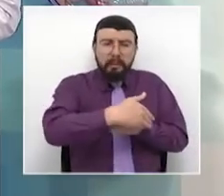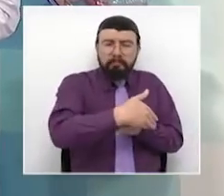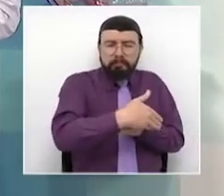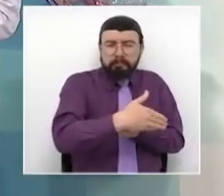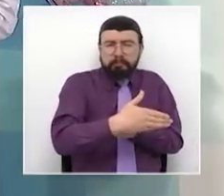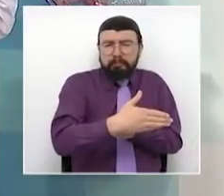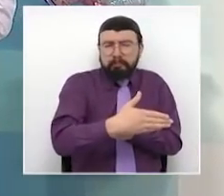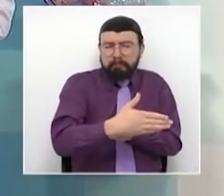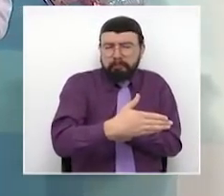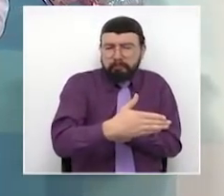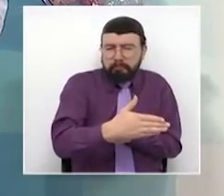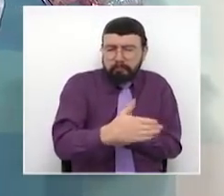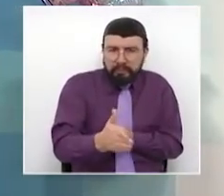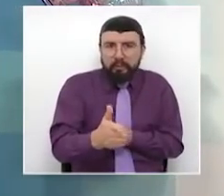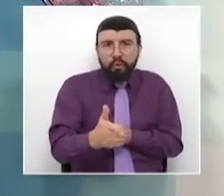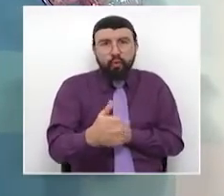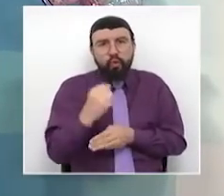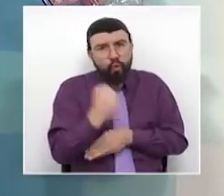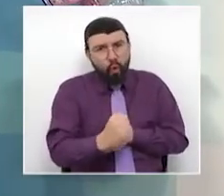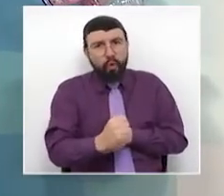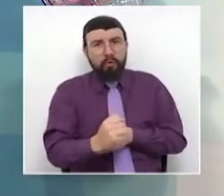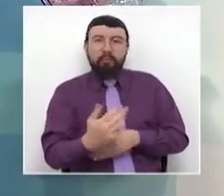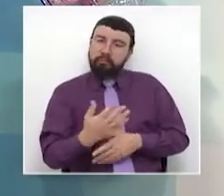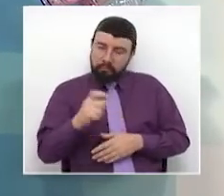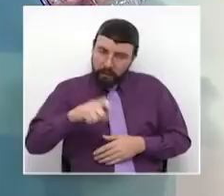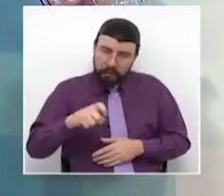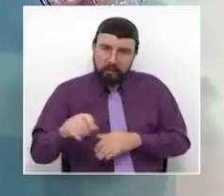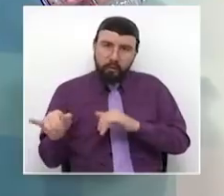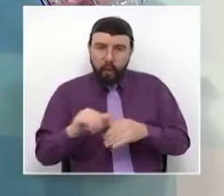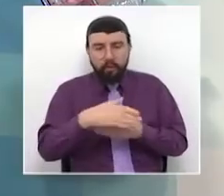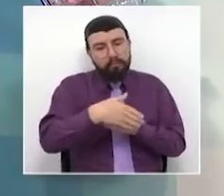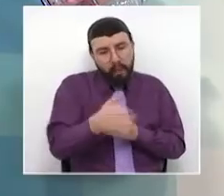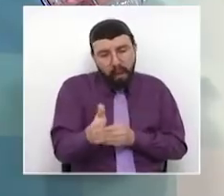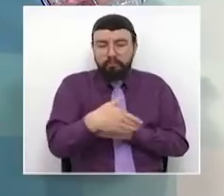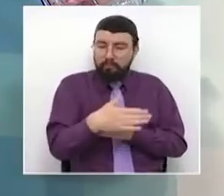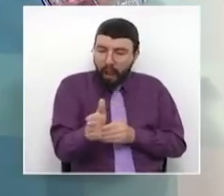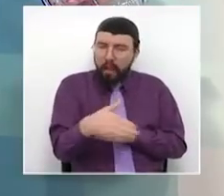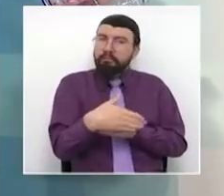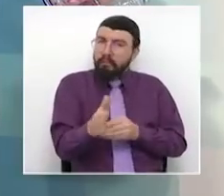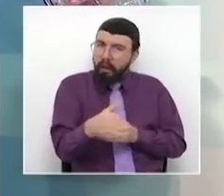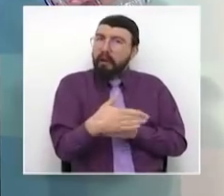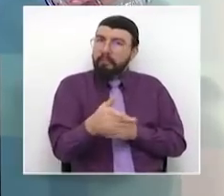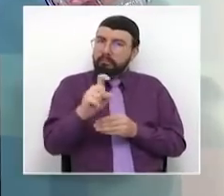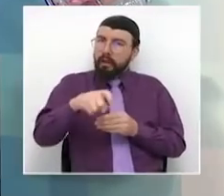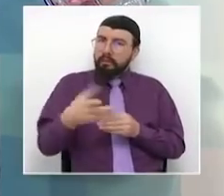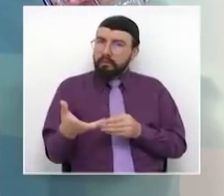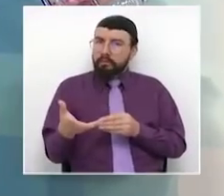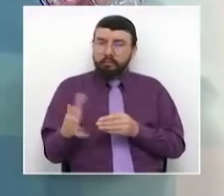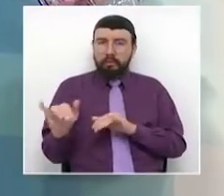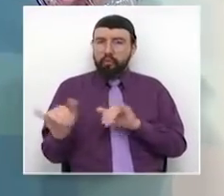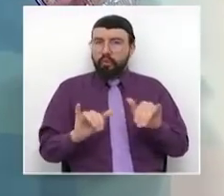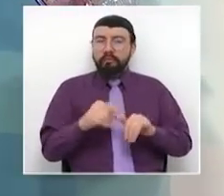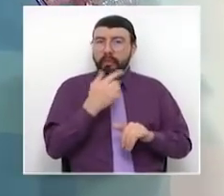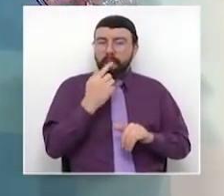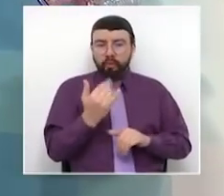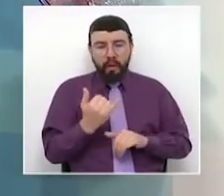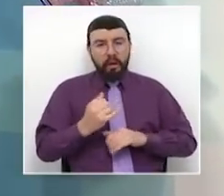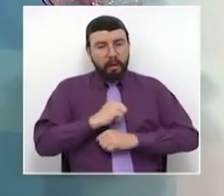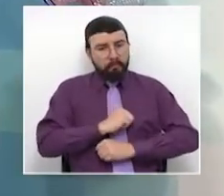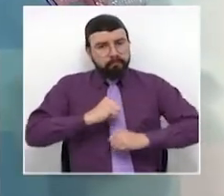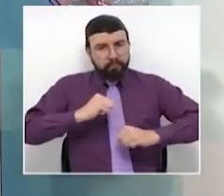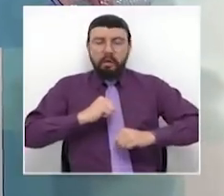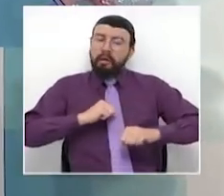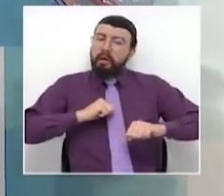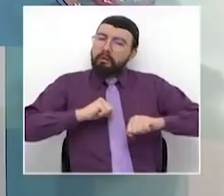que ejercitarla. Desde luego tiene que tener un menor peso, un buen consumo de agua, un